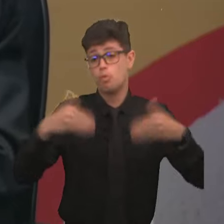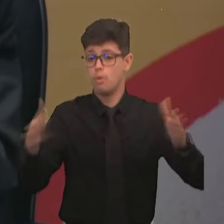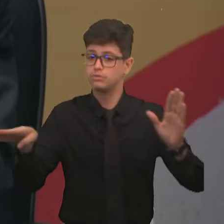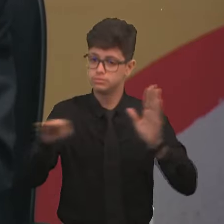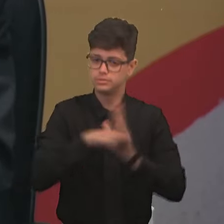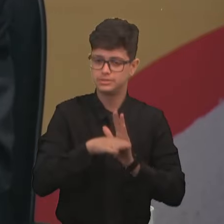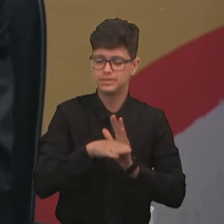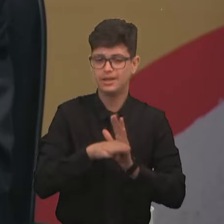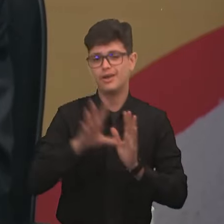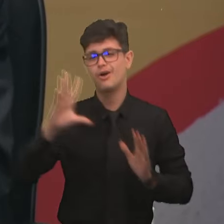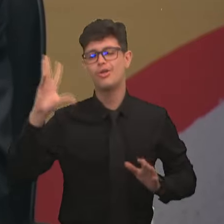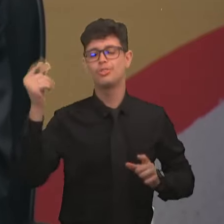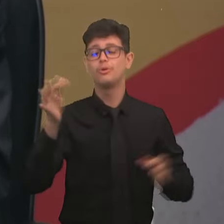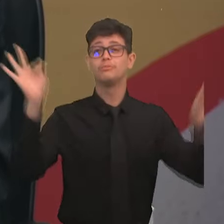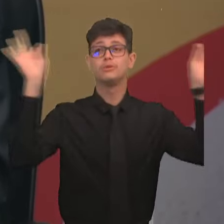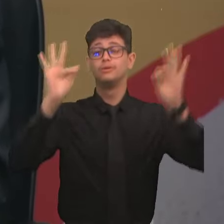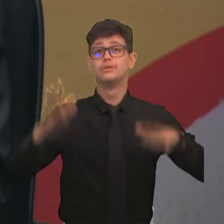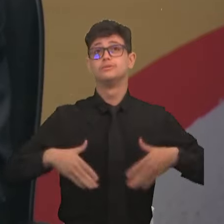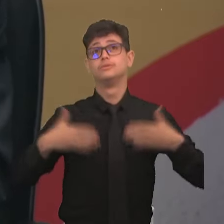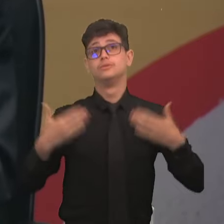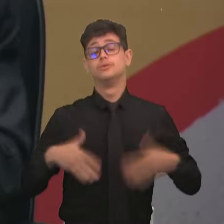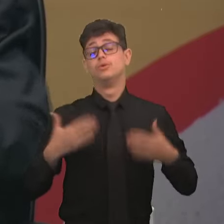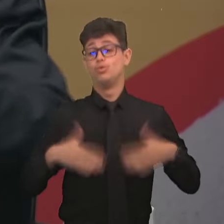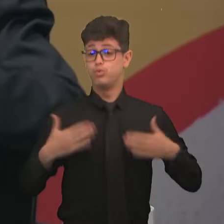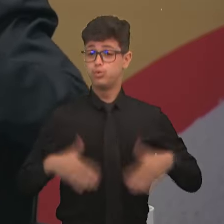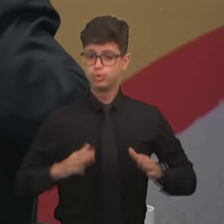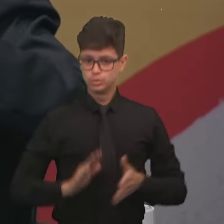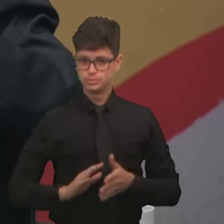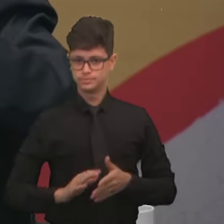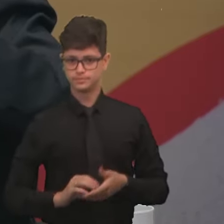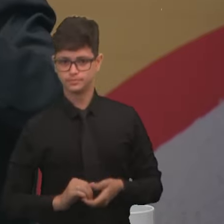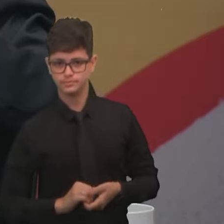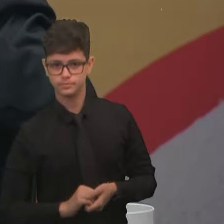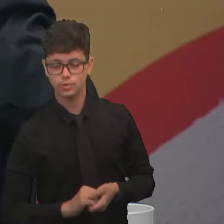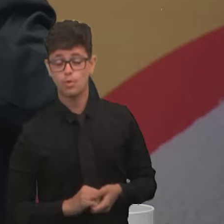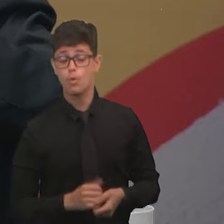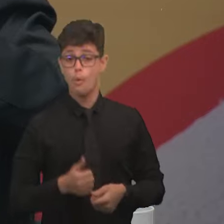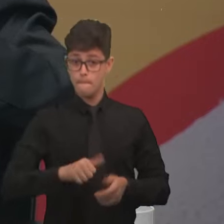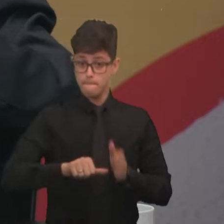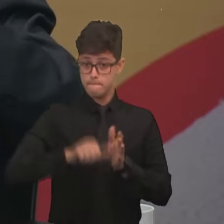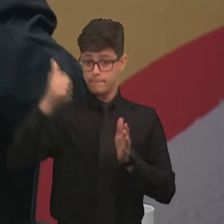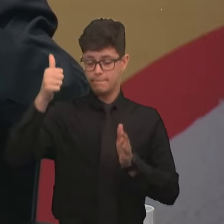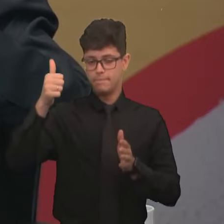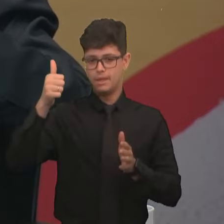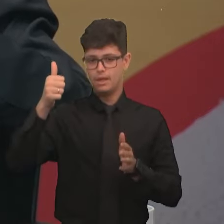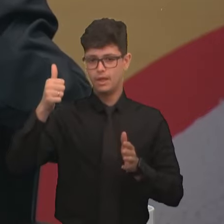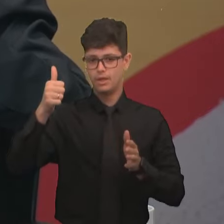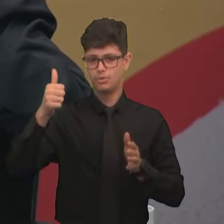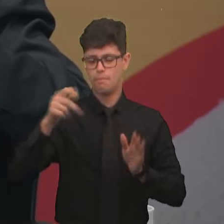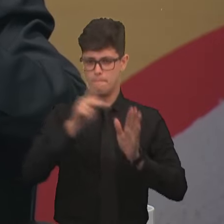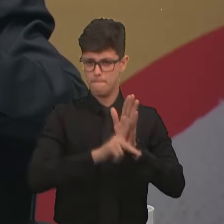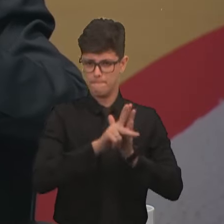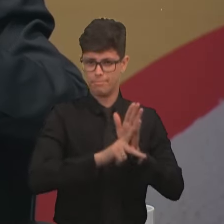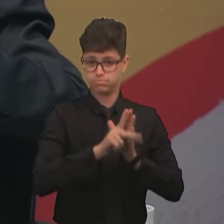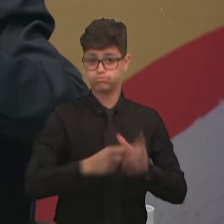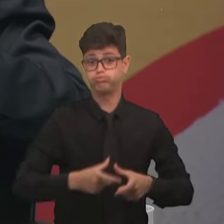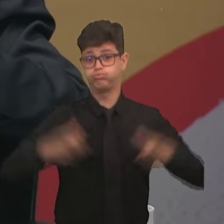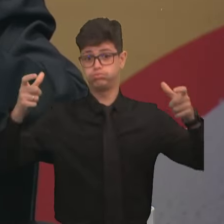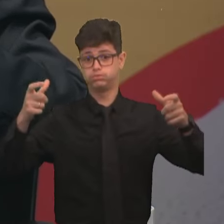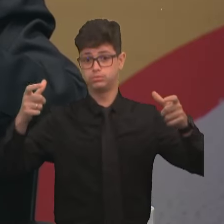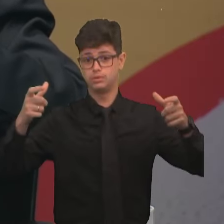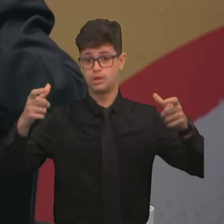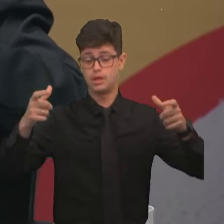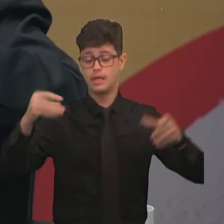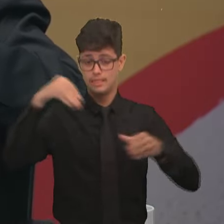llega, todos estamos más felices. Por lo tanto, el primer gran proyecto importante de la